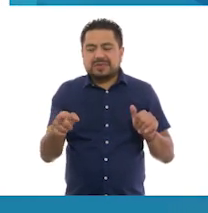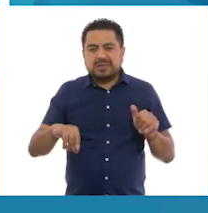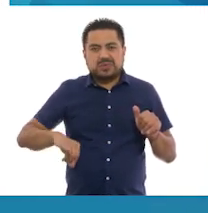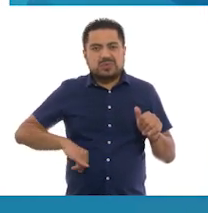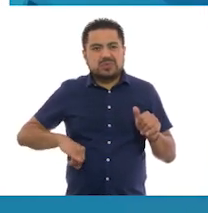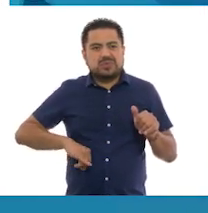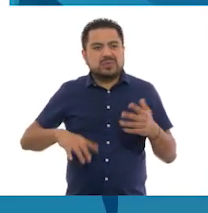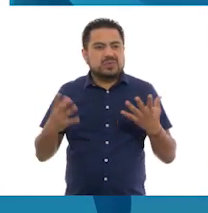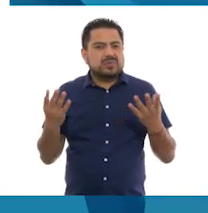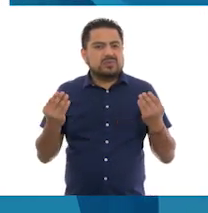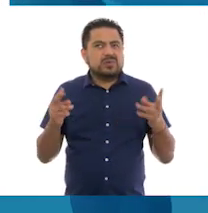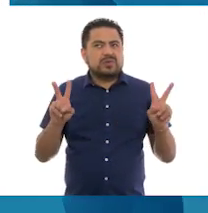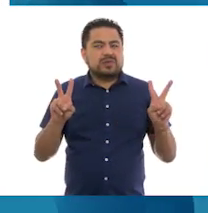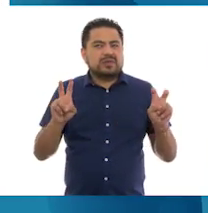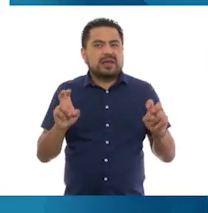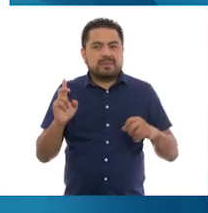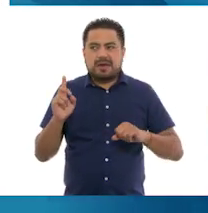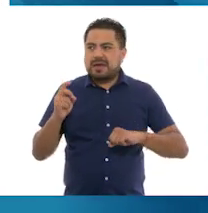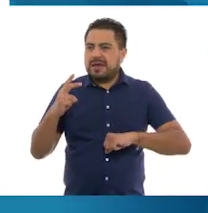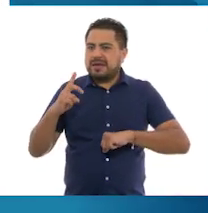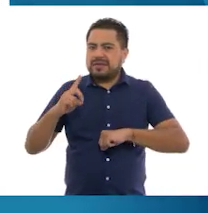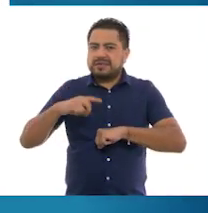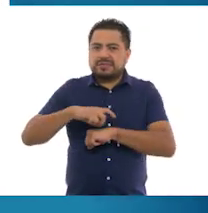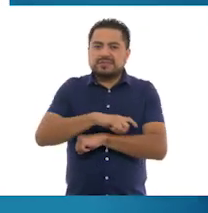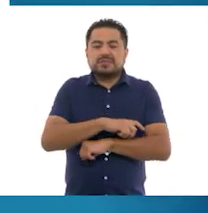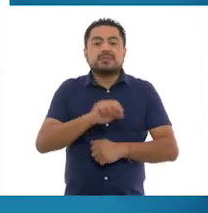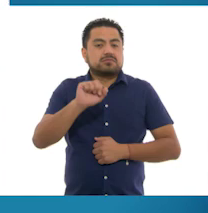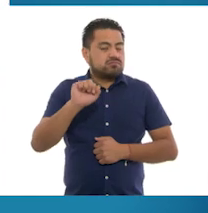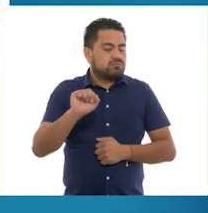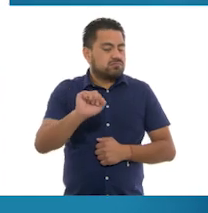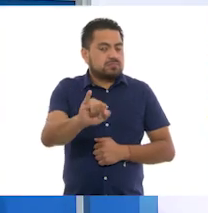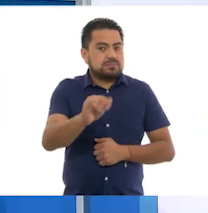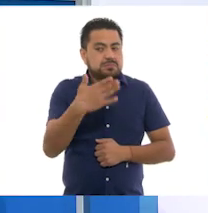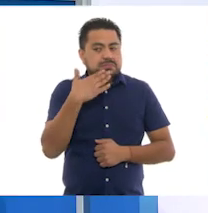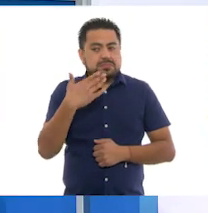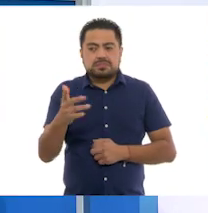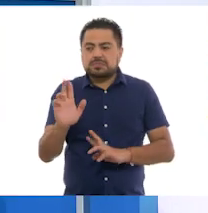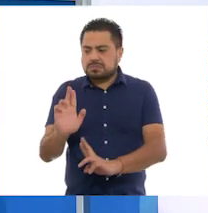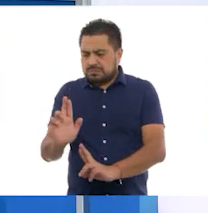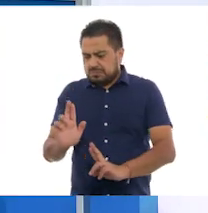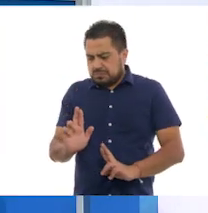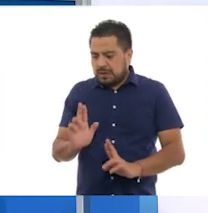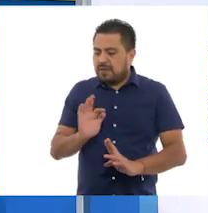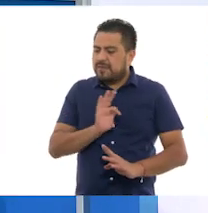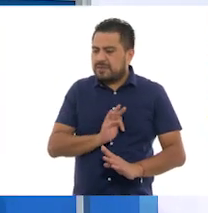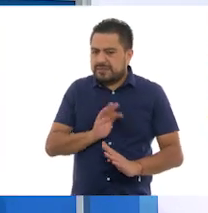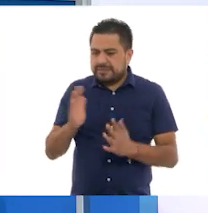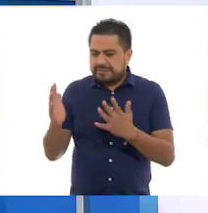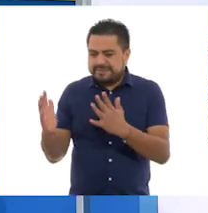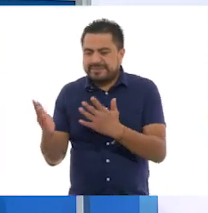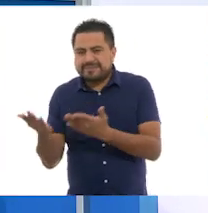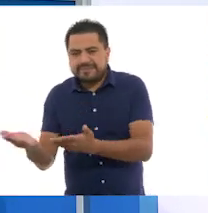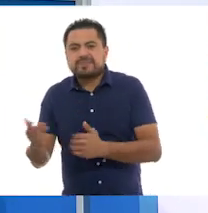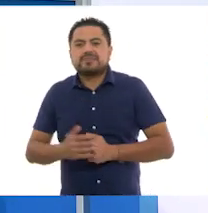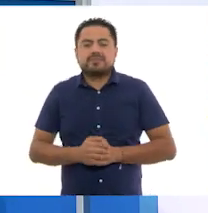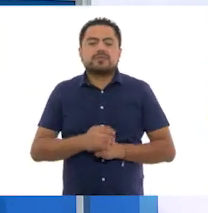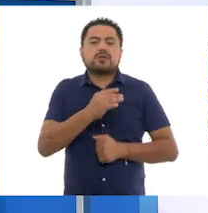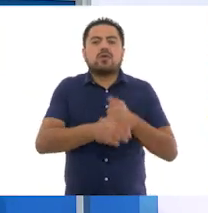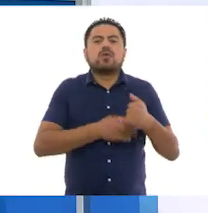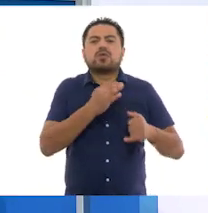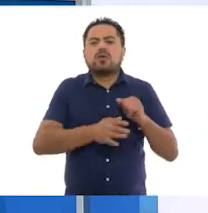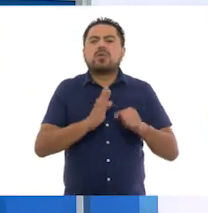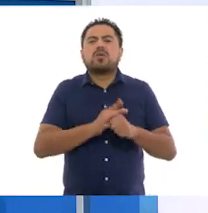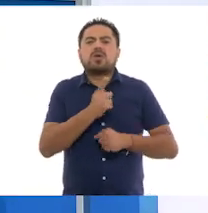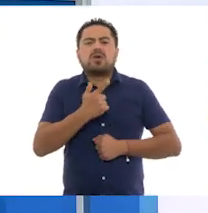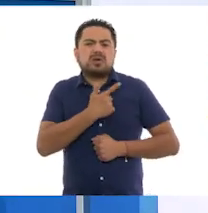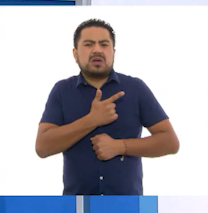interesó muchísimo el tema de los dinosaurios, ¿eh? En efecto, muy bien contestado. Felicidades. Y por último, ¿por qué